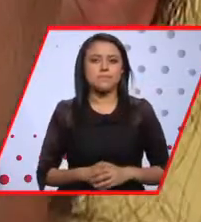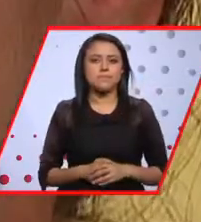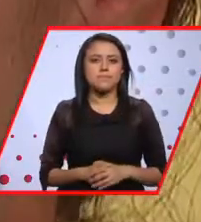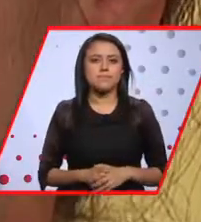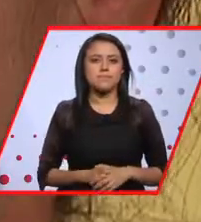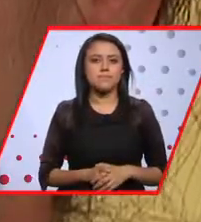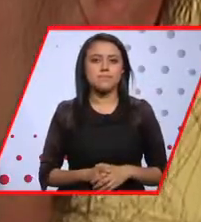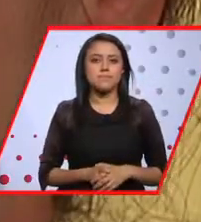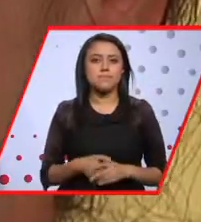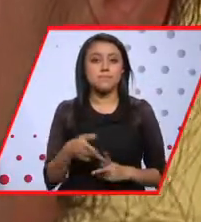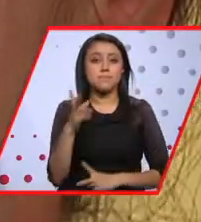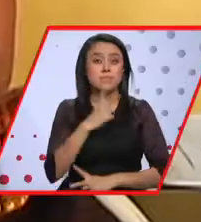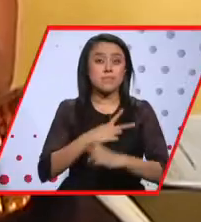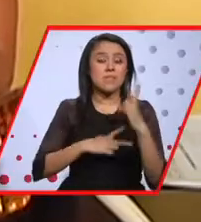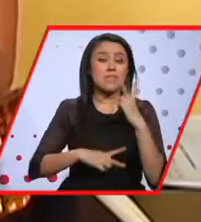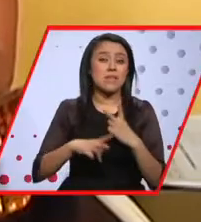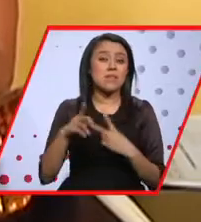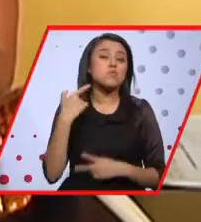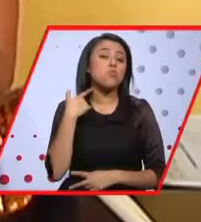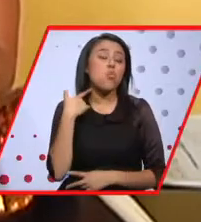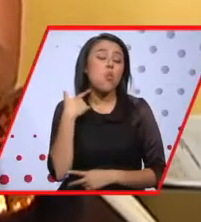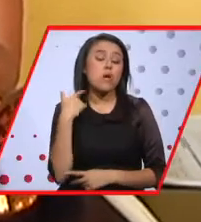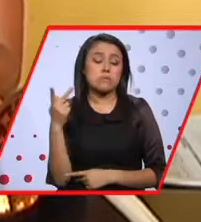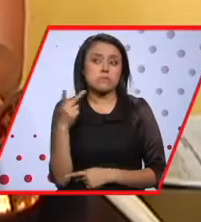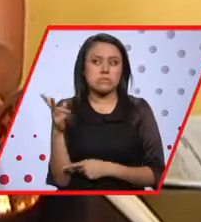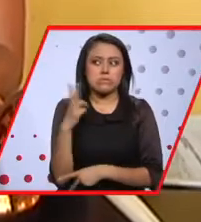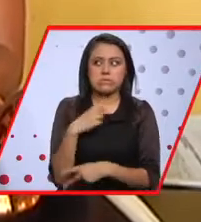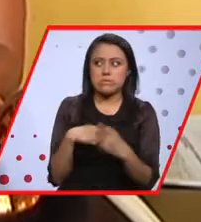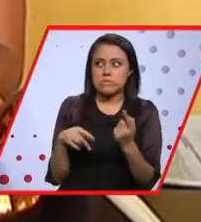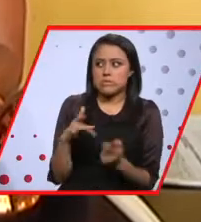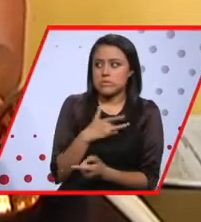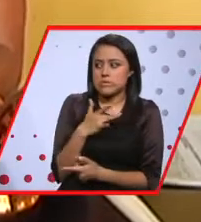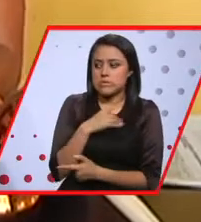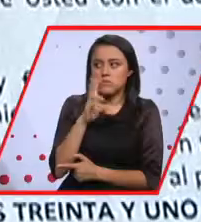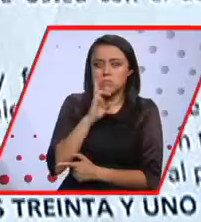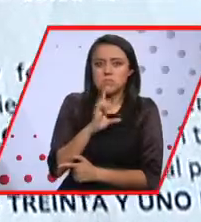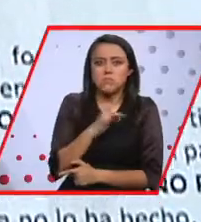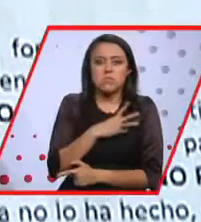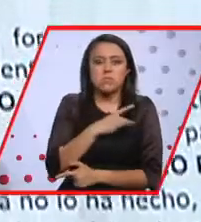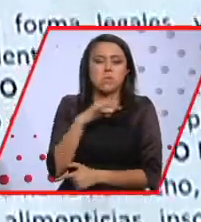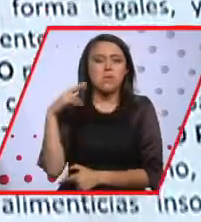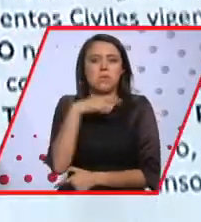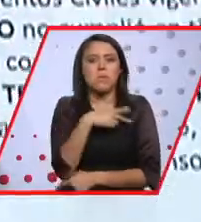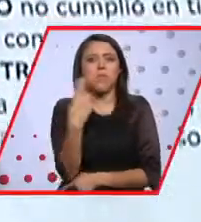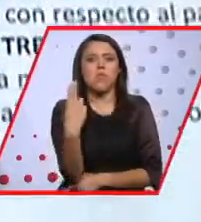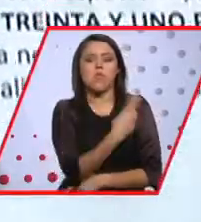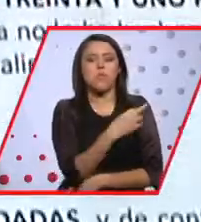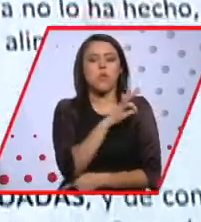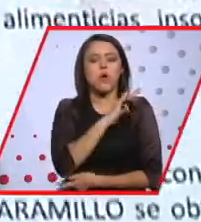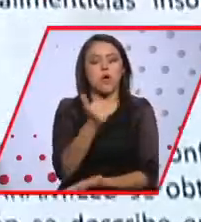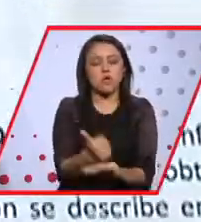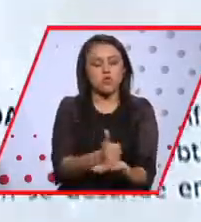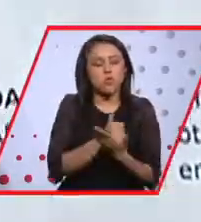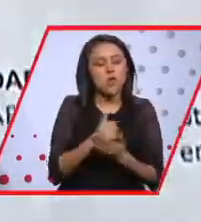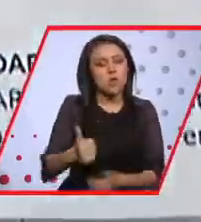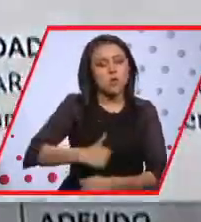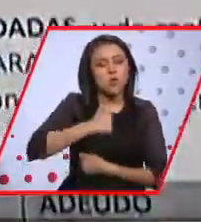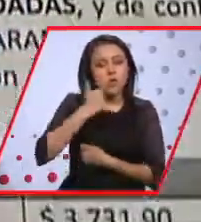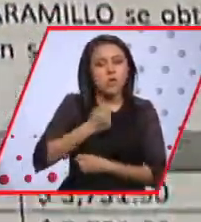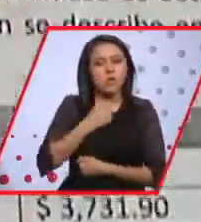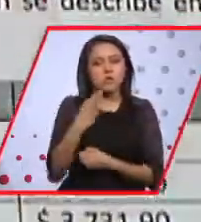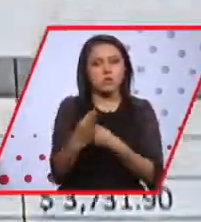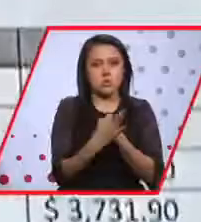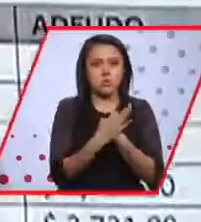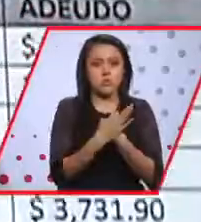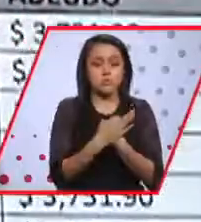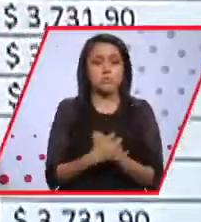El regreso de su expareja ha sido el motivo para que esta mujer solicite de urgencia el apoyo de las autoridades.